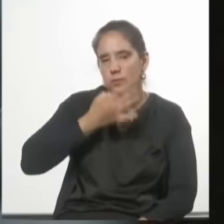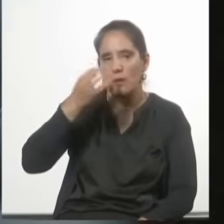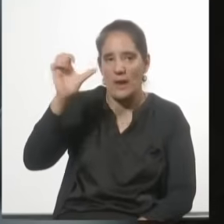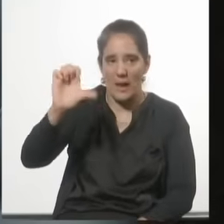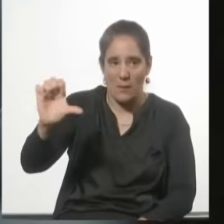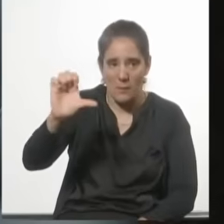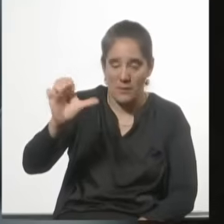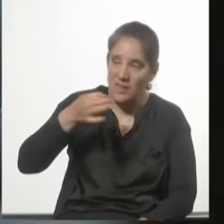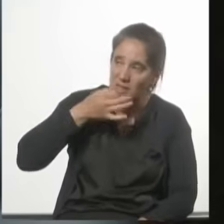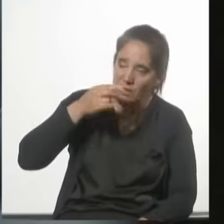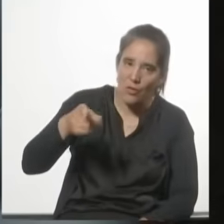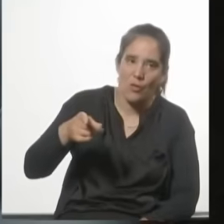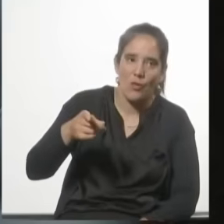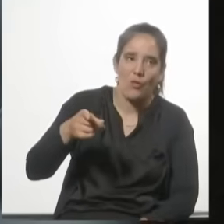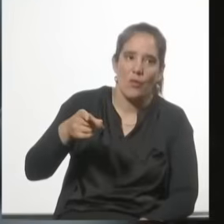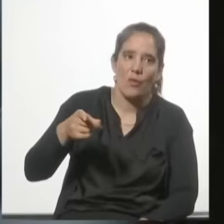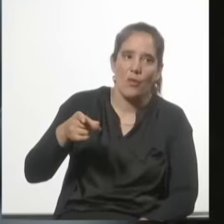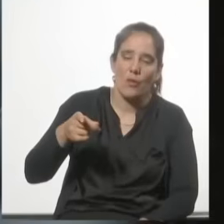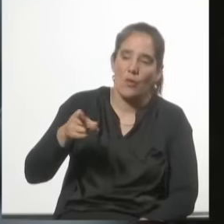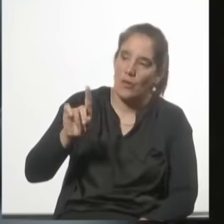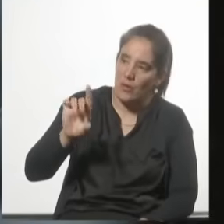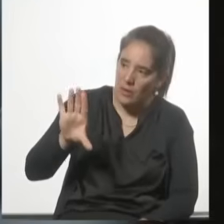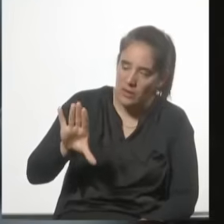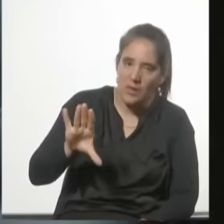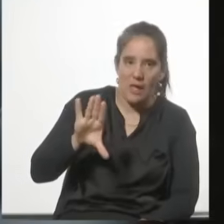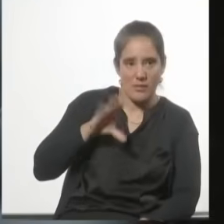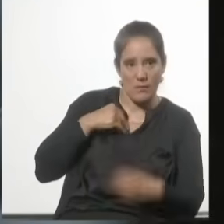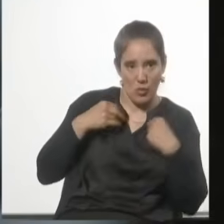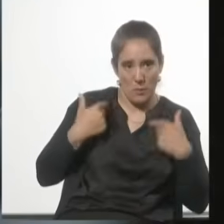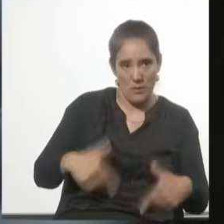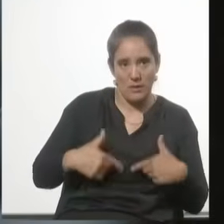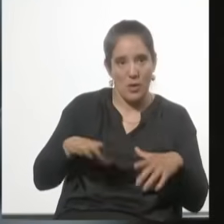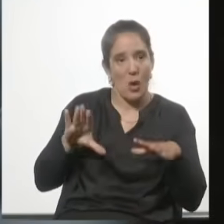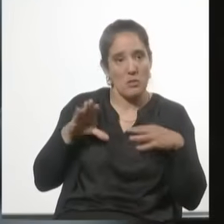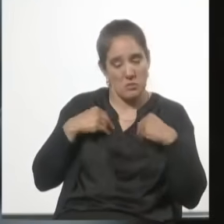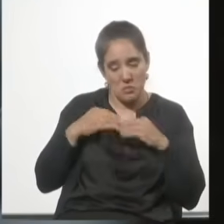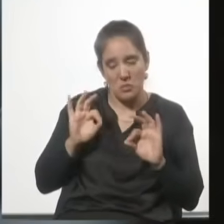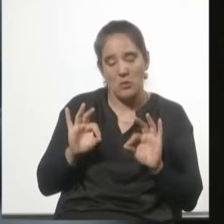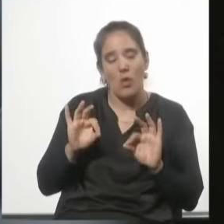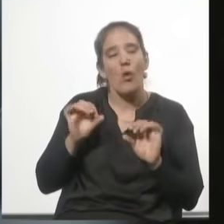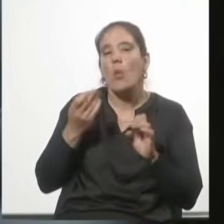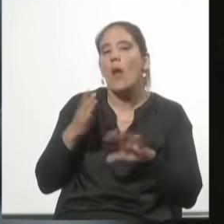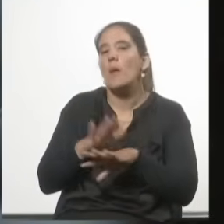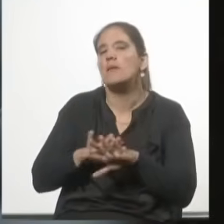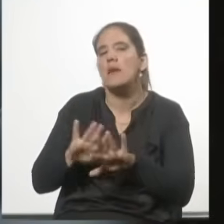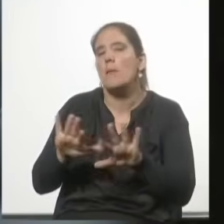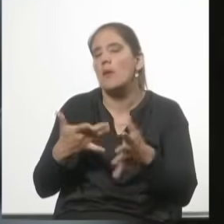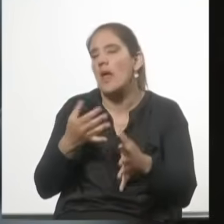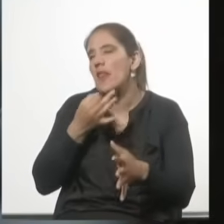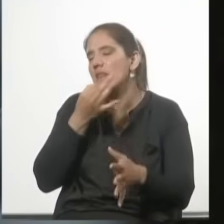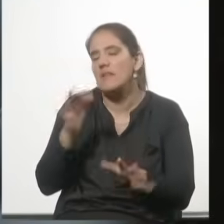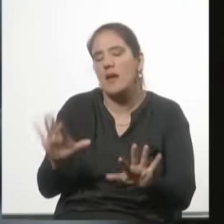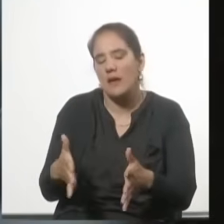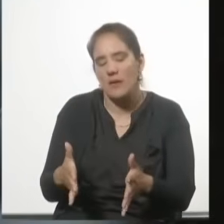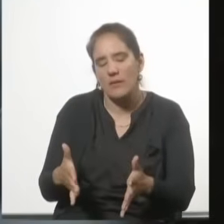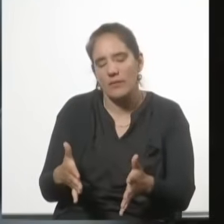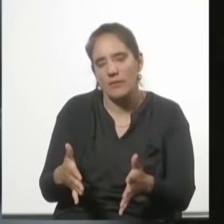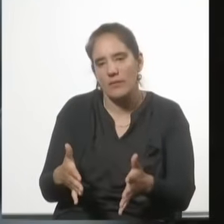Cardama, acríticamente aceptadas por la Administración, exclusivamente se fundaron en